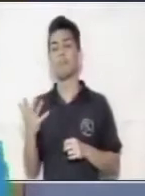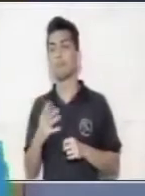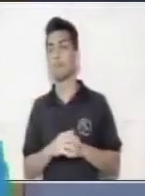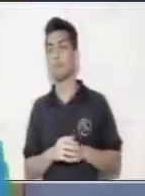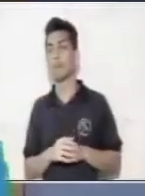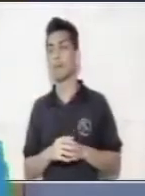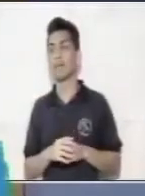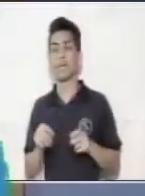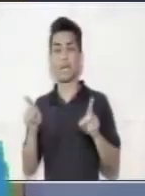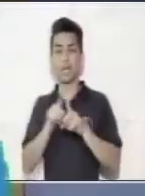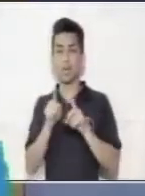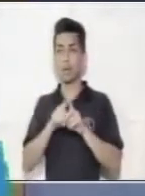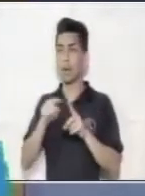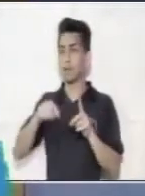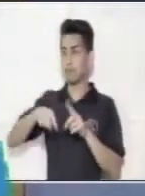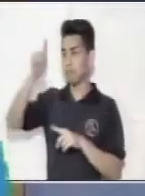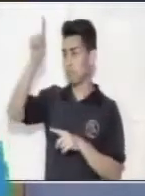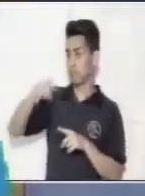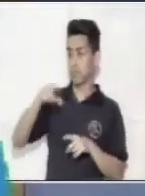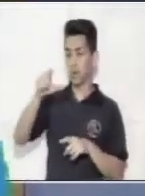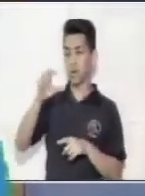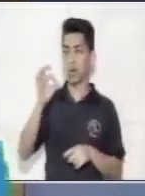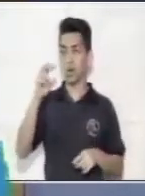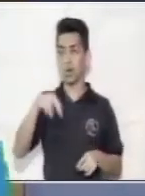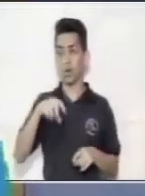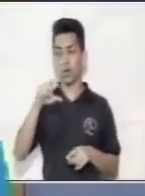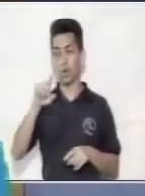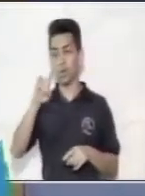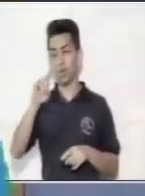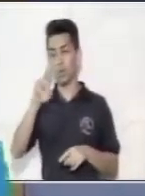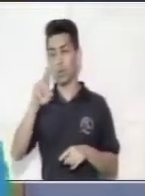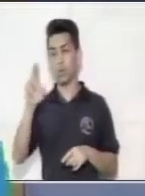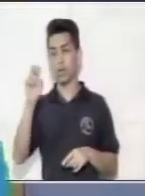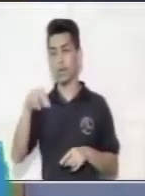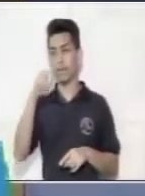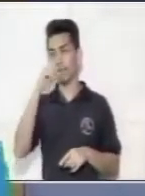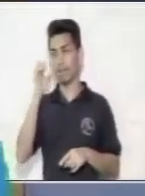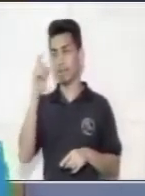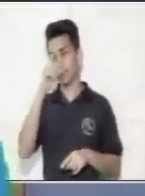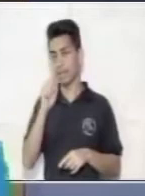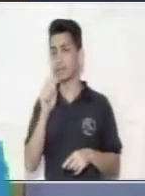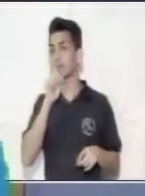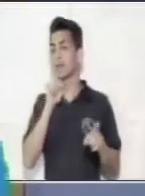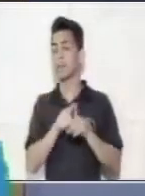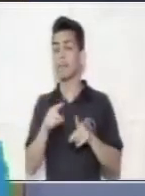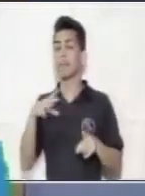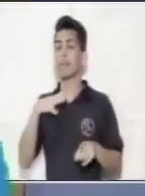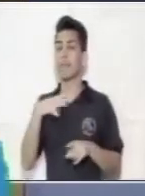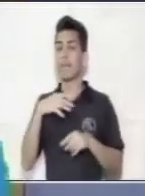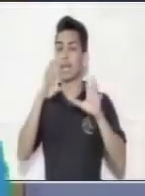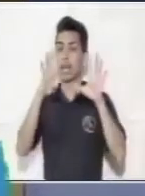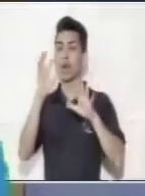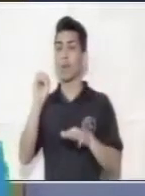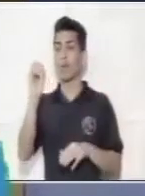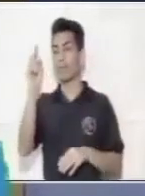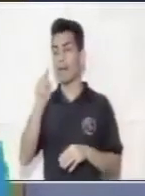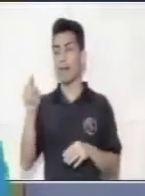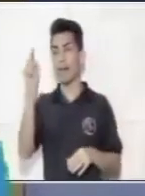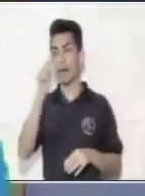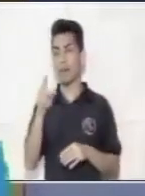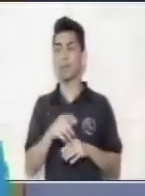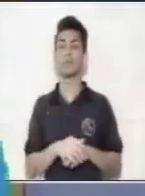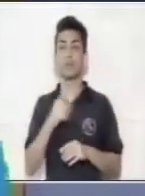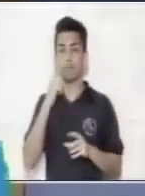son concurrentes y que forman 90 grados. Entonces